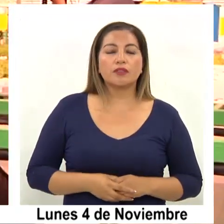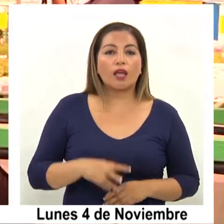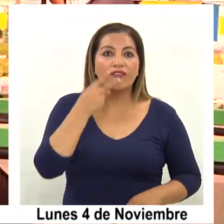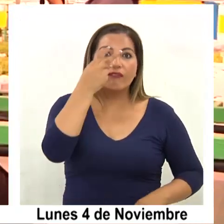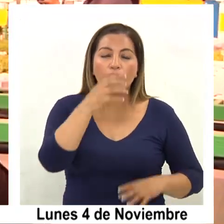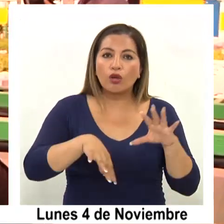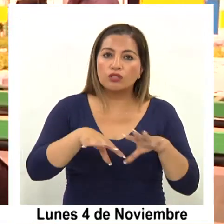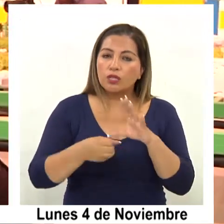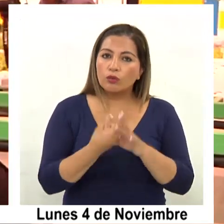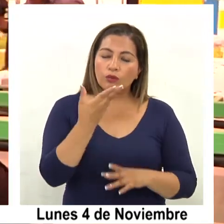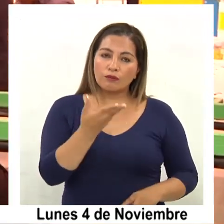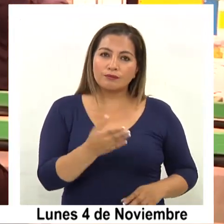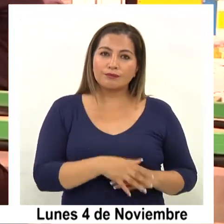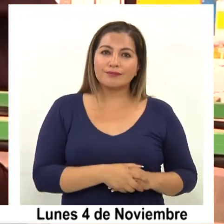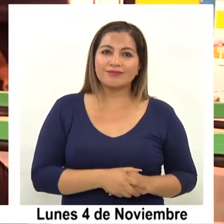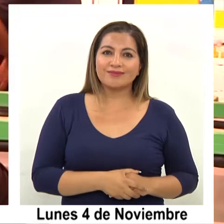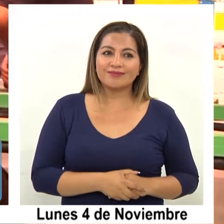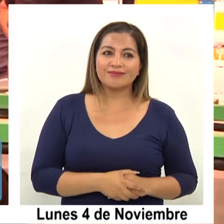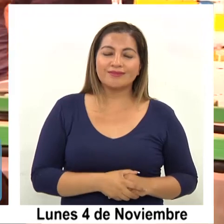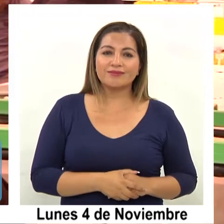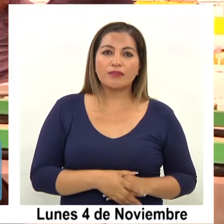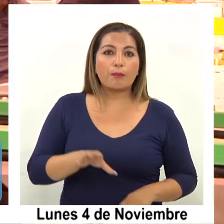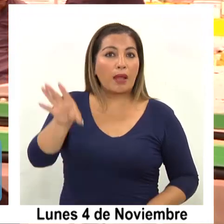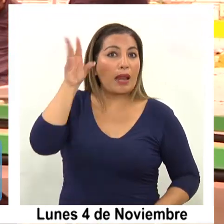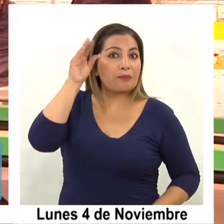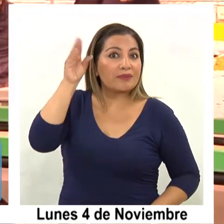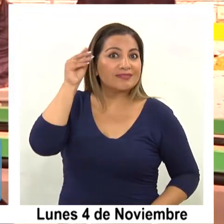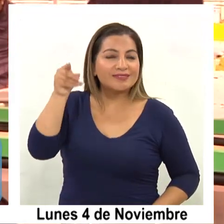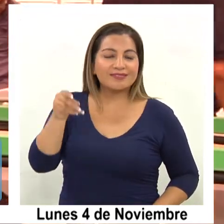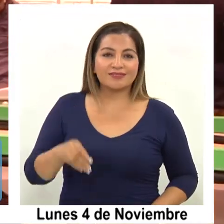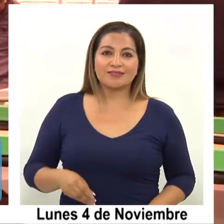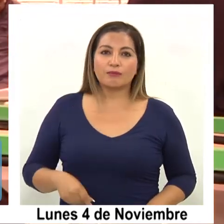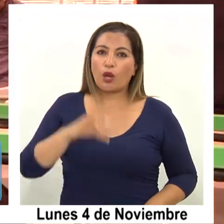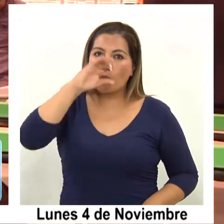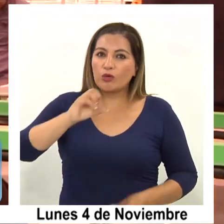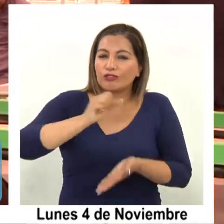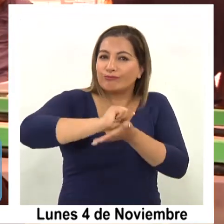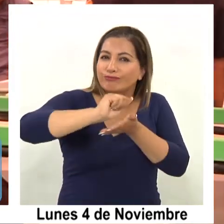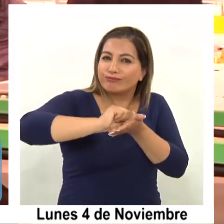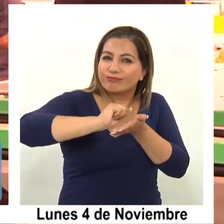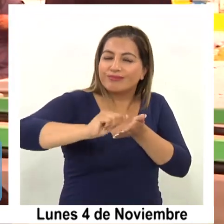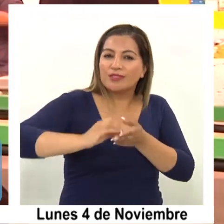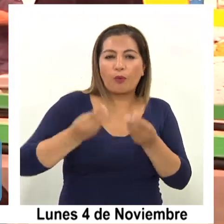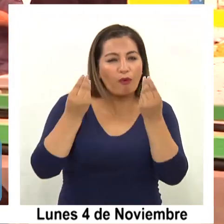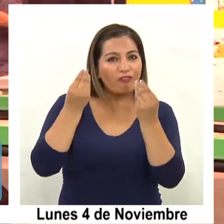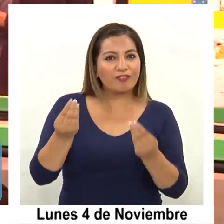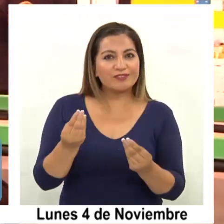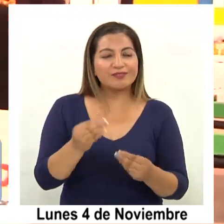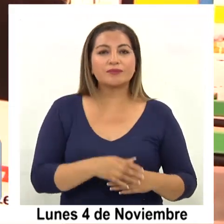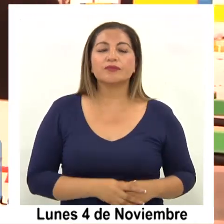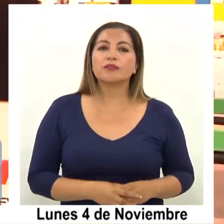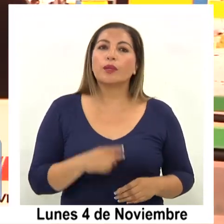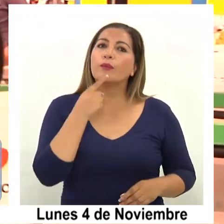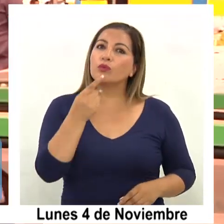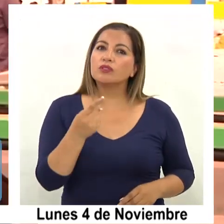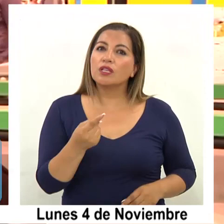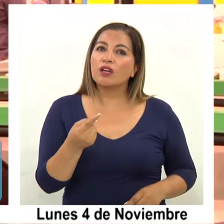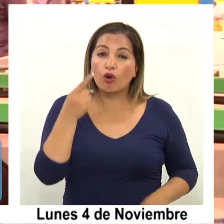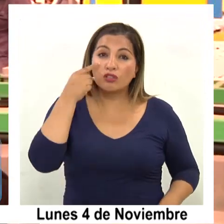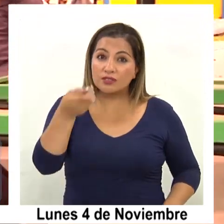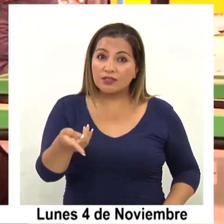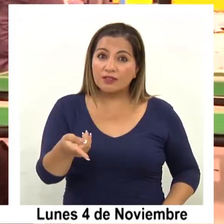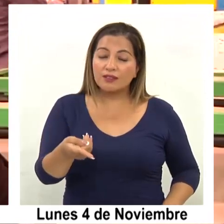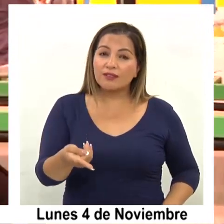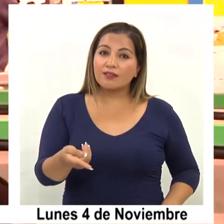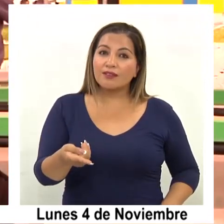nuevas porque uno tiene que... Ahora me anoté para aprender, para tomar un curso. Sí, está muy bueno. ¿Se le ha hidroponido usted o no?